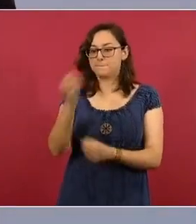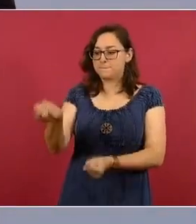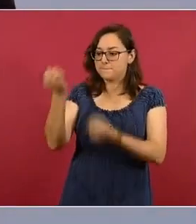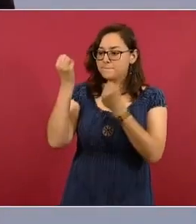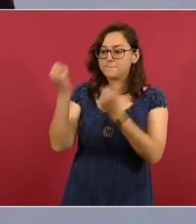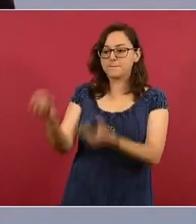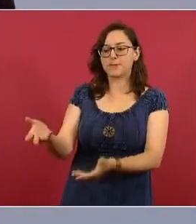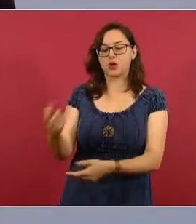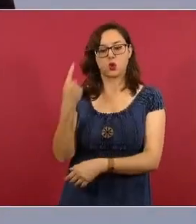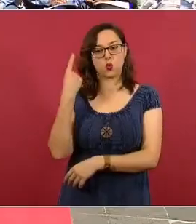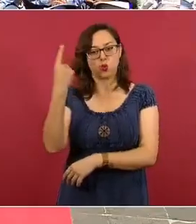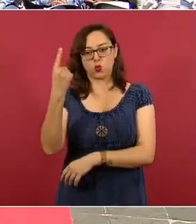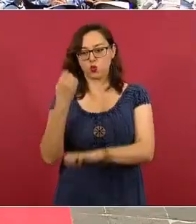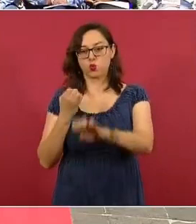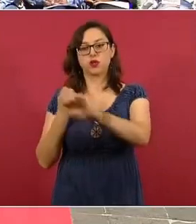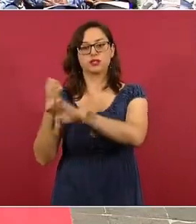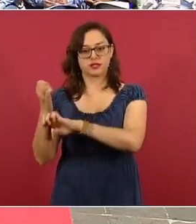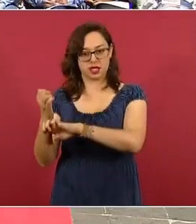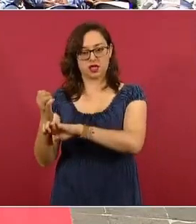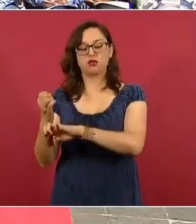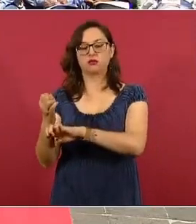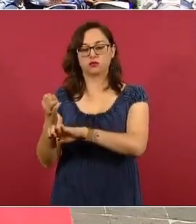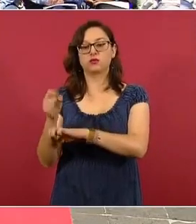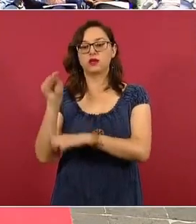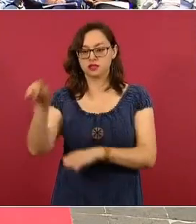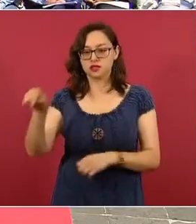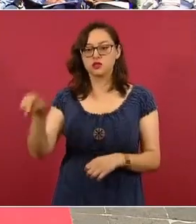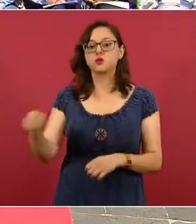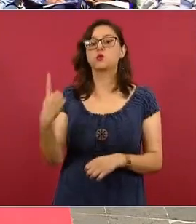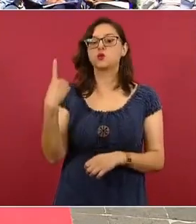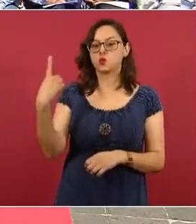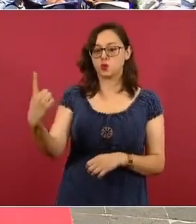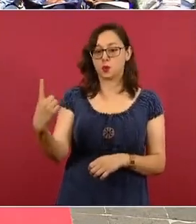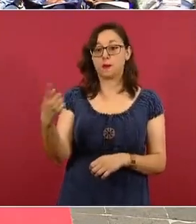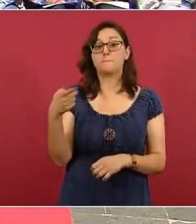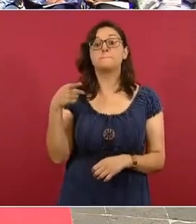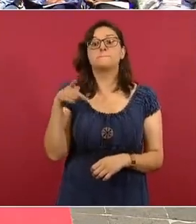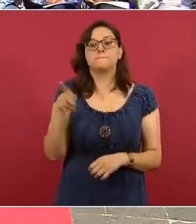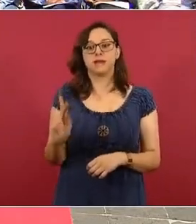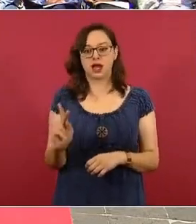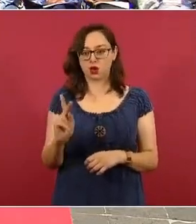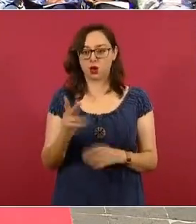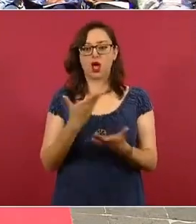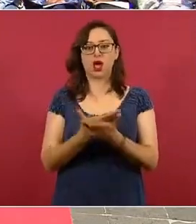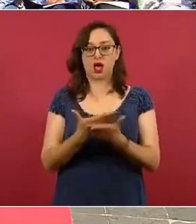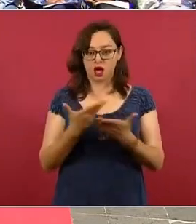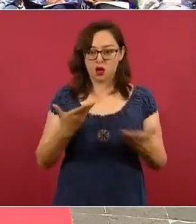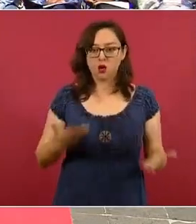fertilizante gratuito. Pero ahora eso mismo vamos a hacer